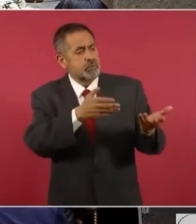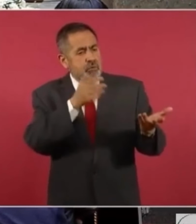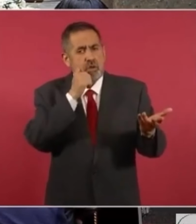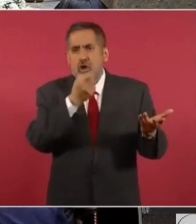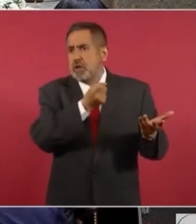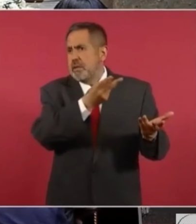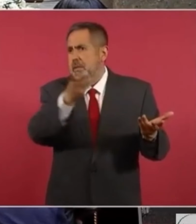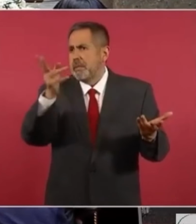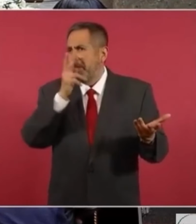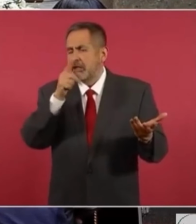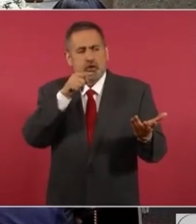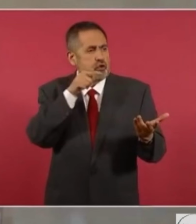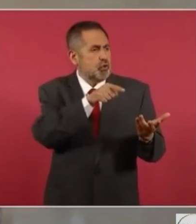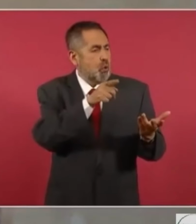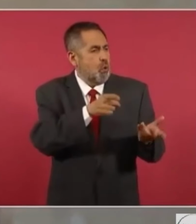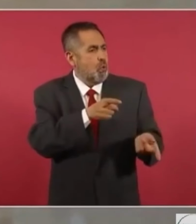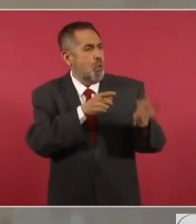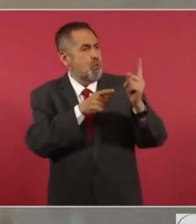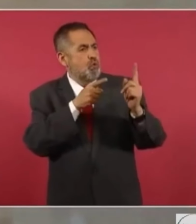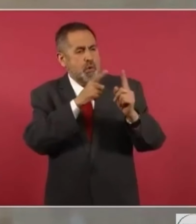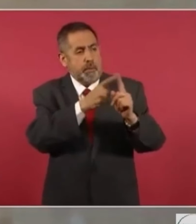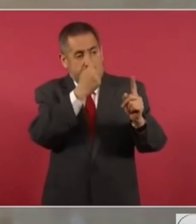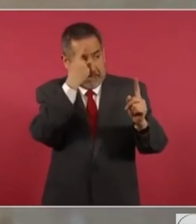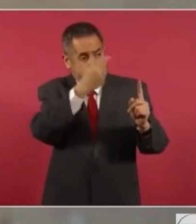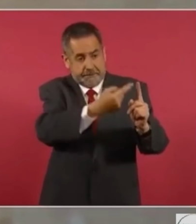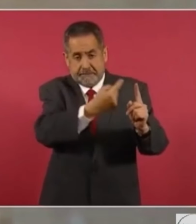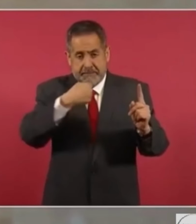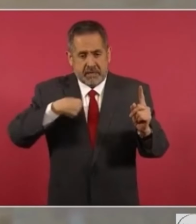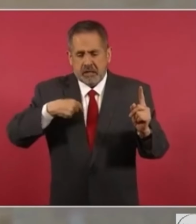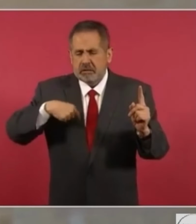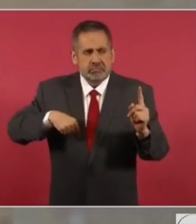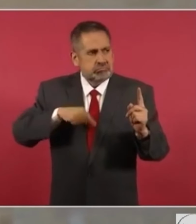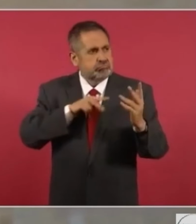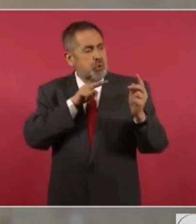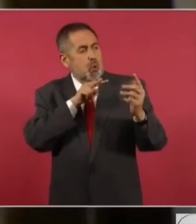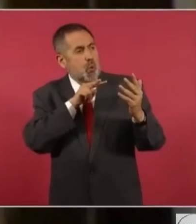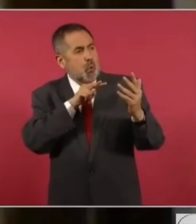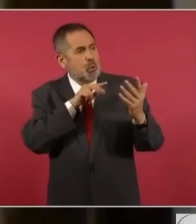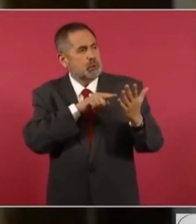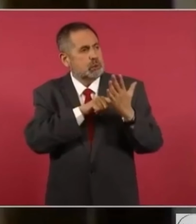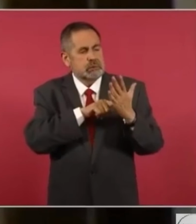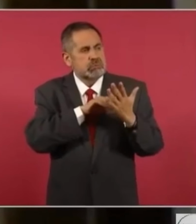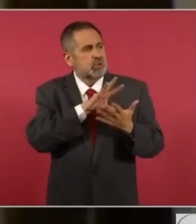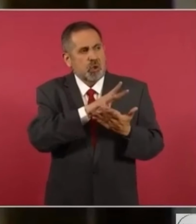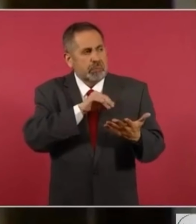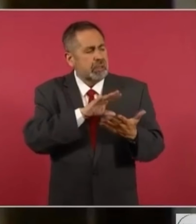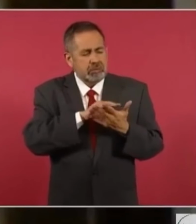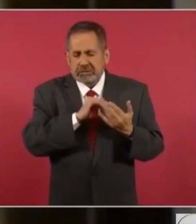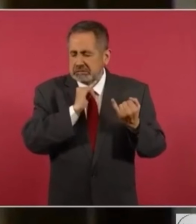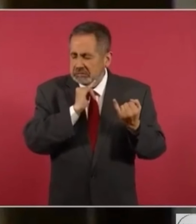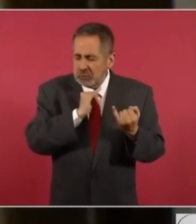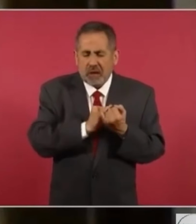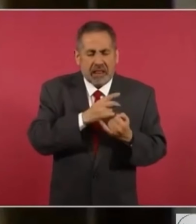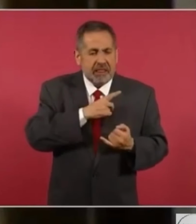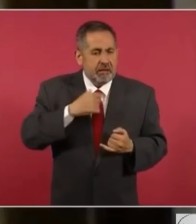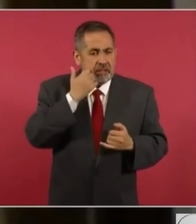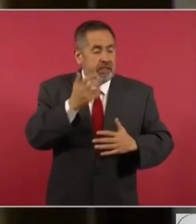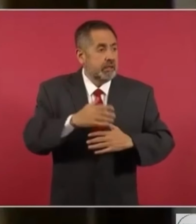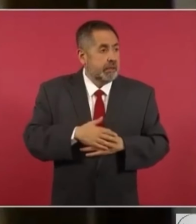los padres has sido para conmigo el modelo inimitable. De